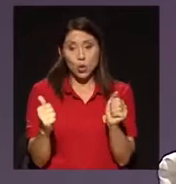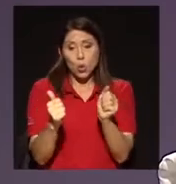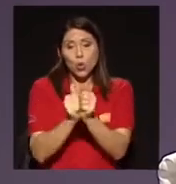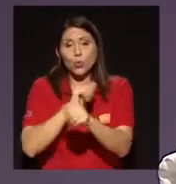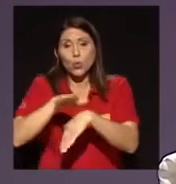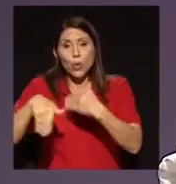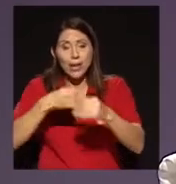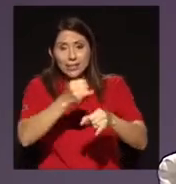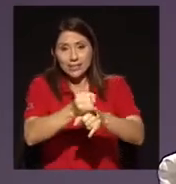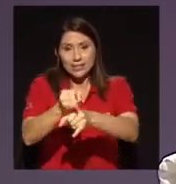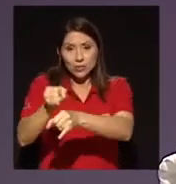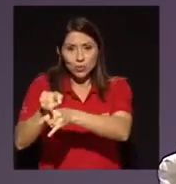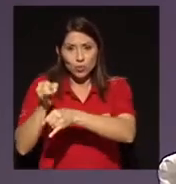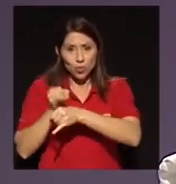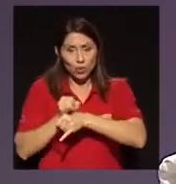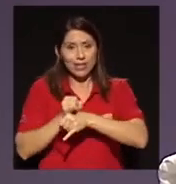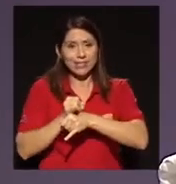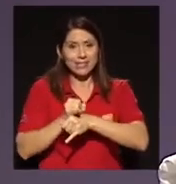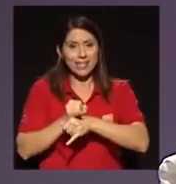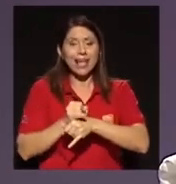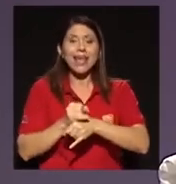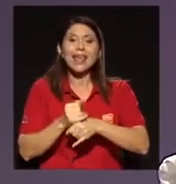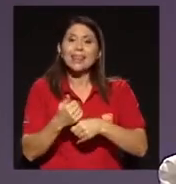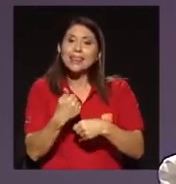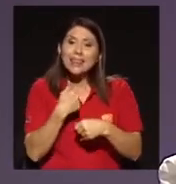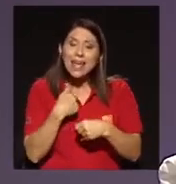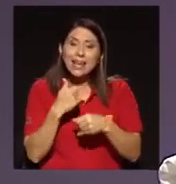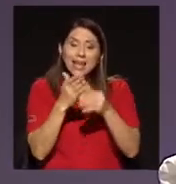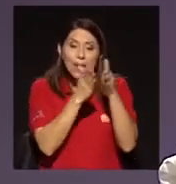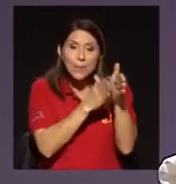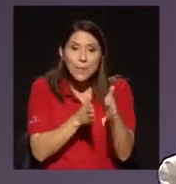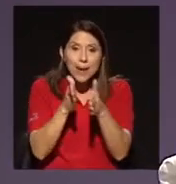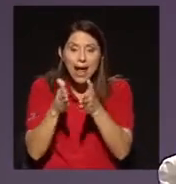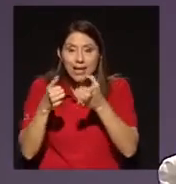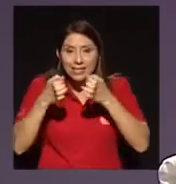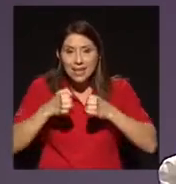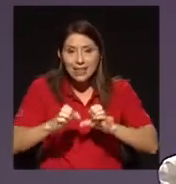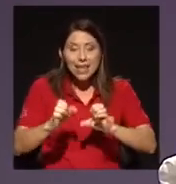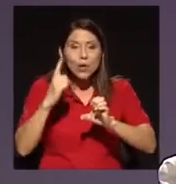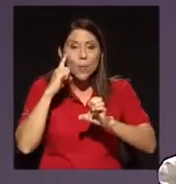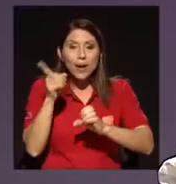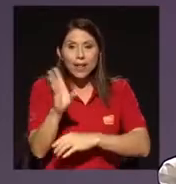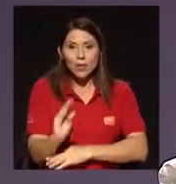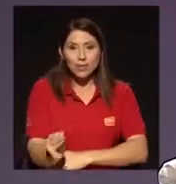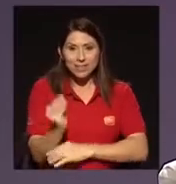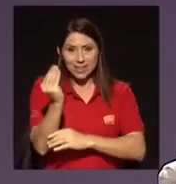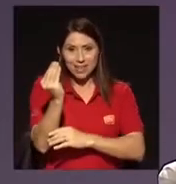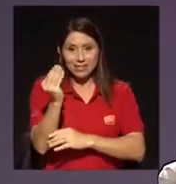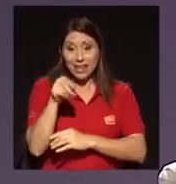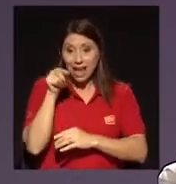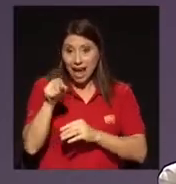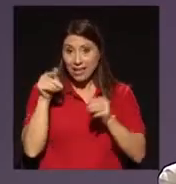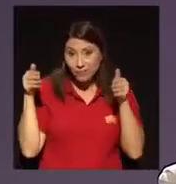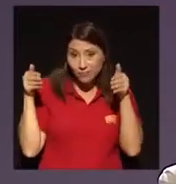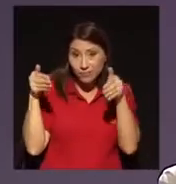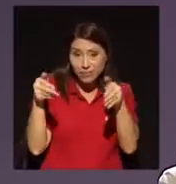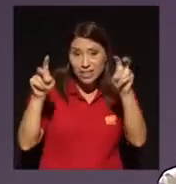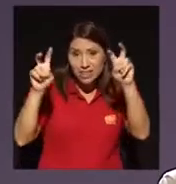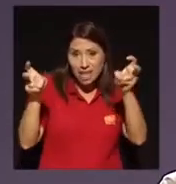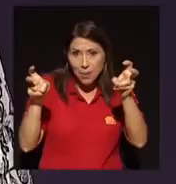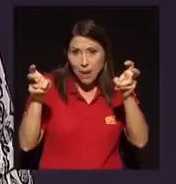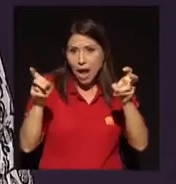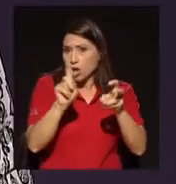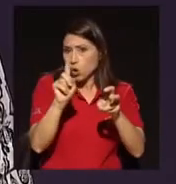las instituciones, tienen el plan estratégico para las personas adolescentes, que aborda precisamente el tema, no solamente del embarazo,